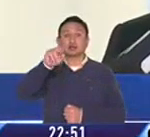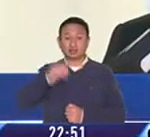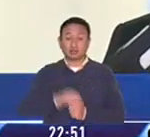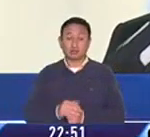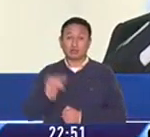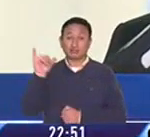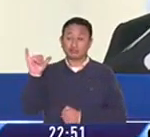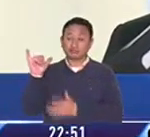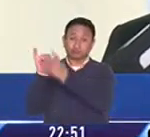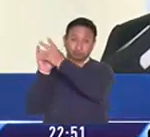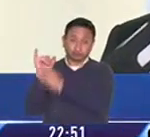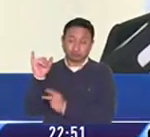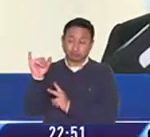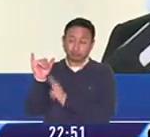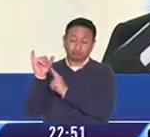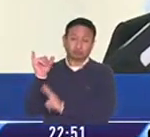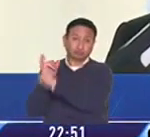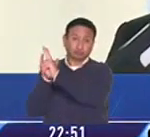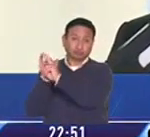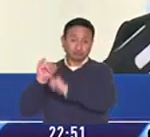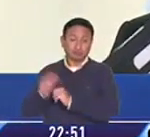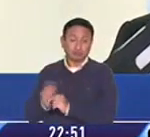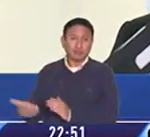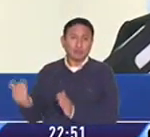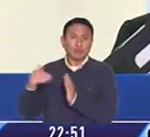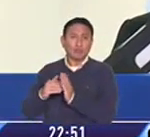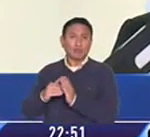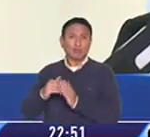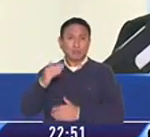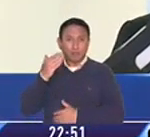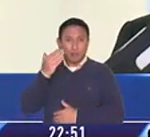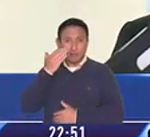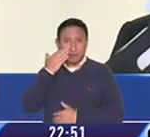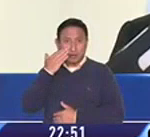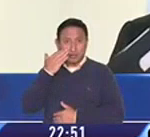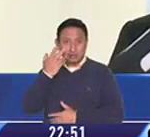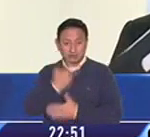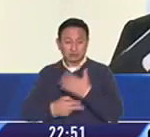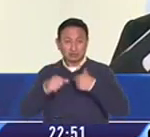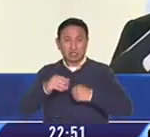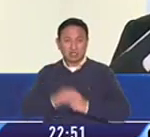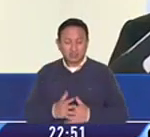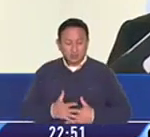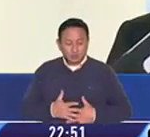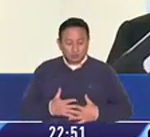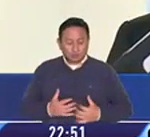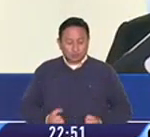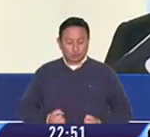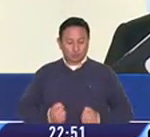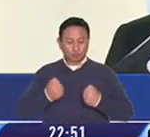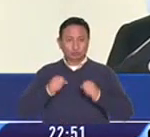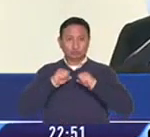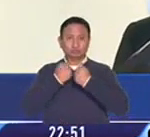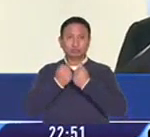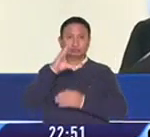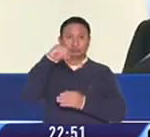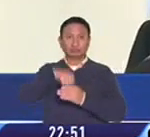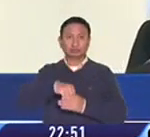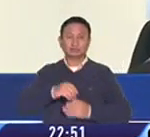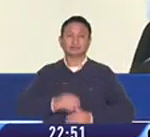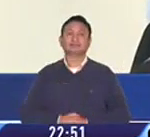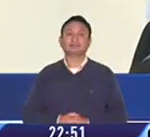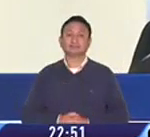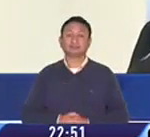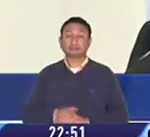ovarios. Necesitas que vuelva esa madre, esa hija, a ser parte de la sociedad.